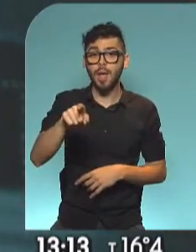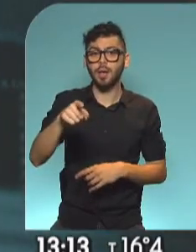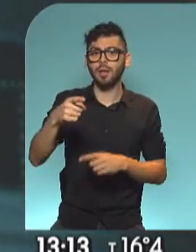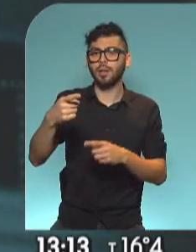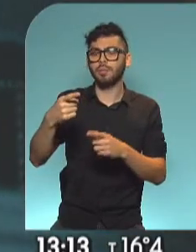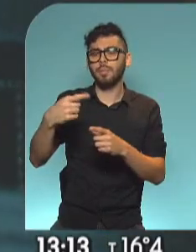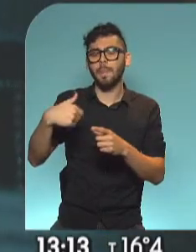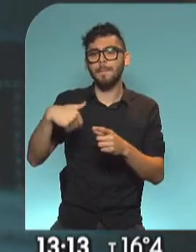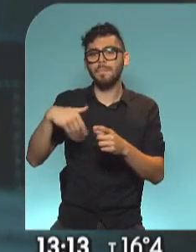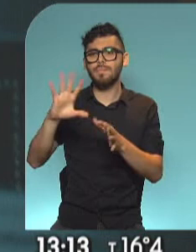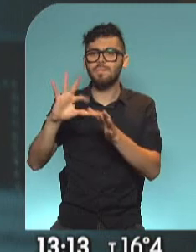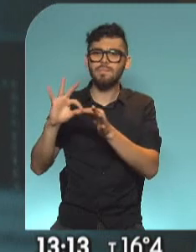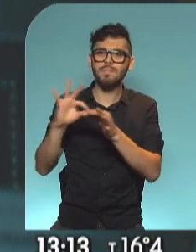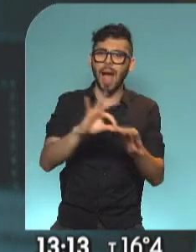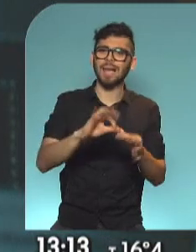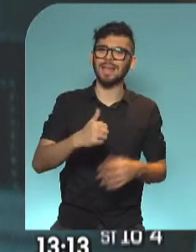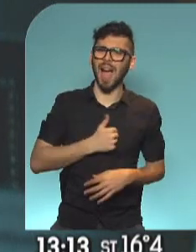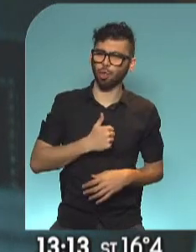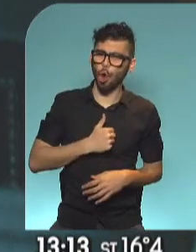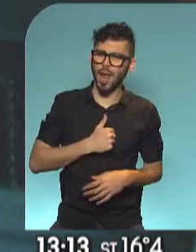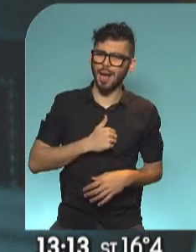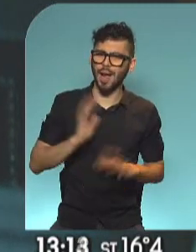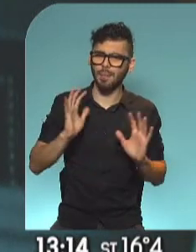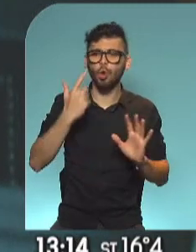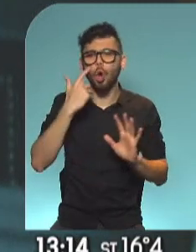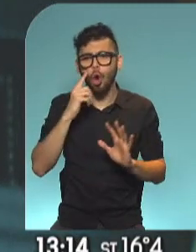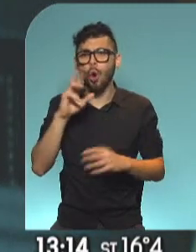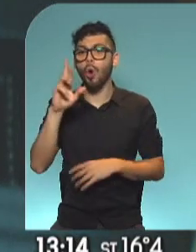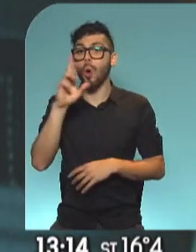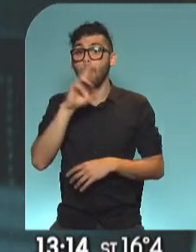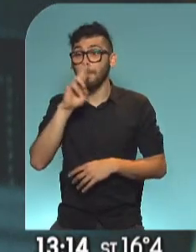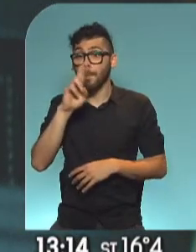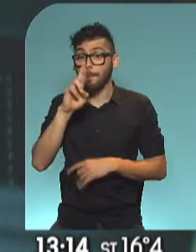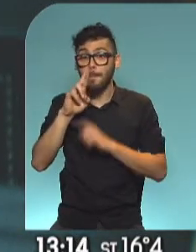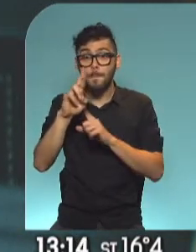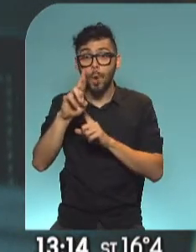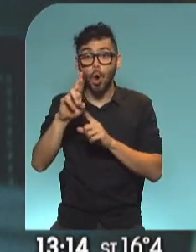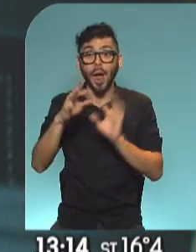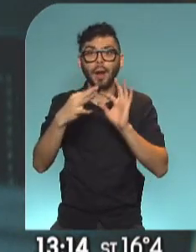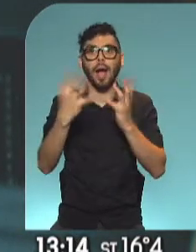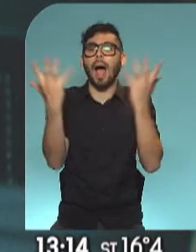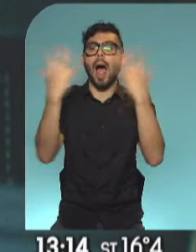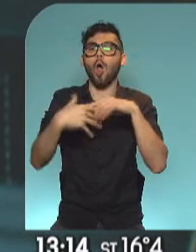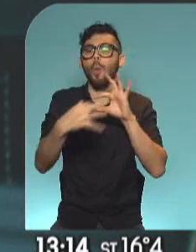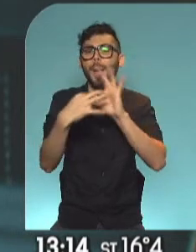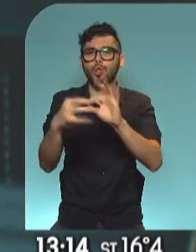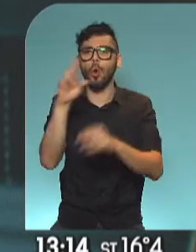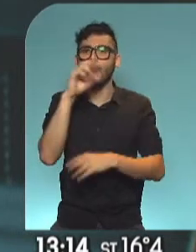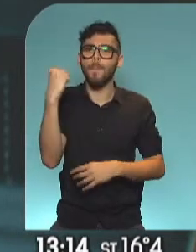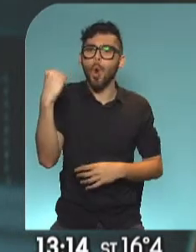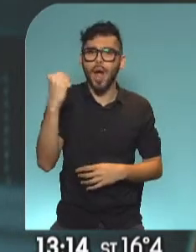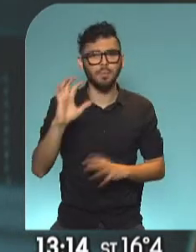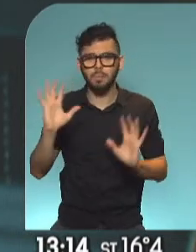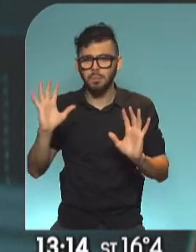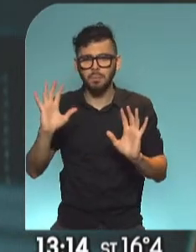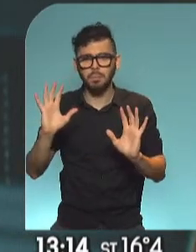ala más católica, y acá es importante resaltar que no por ser mujer va a llevar valores del feminismo ni más progresistas a la Corte. Digo, ¿por qué